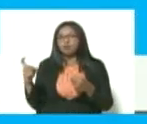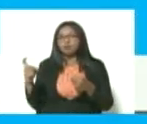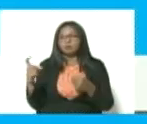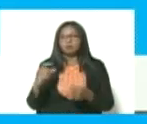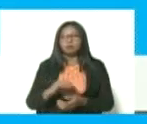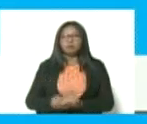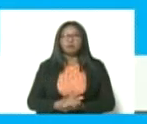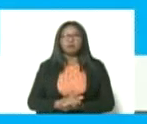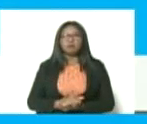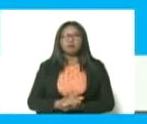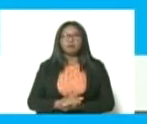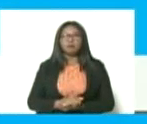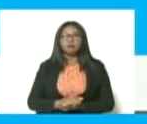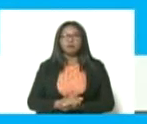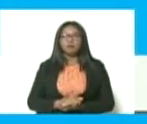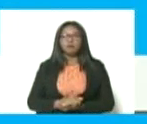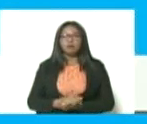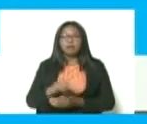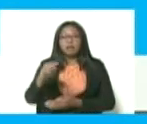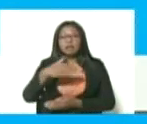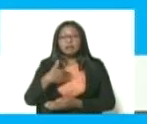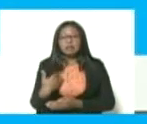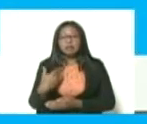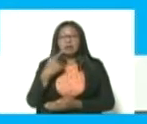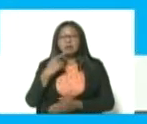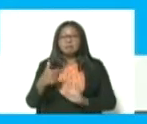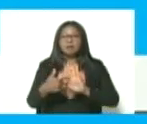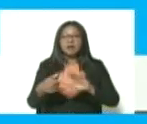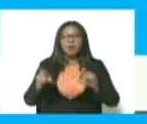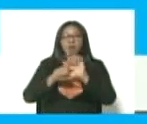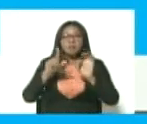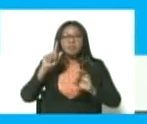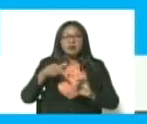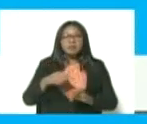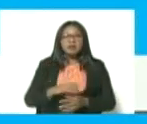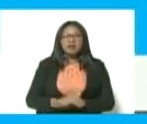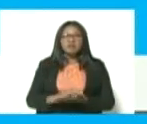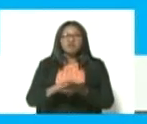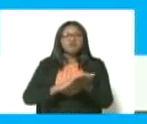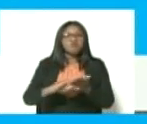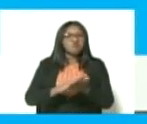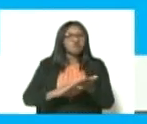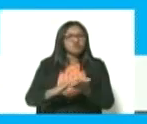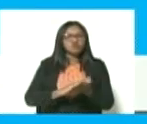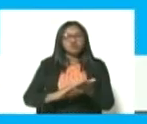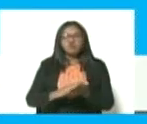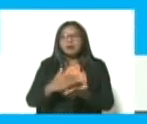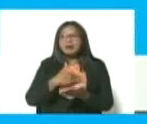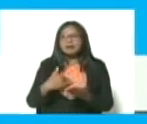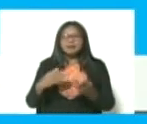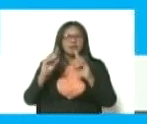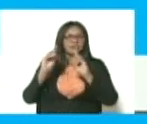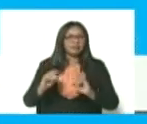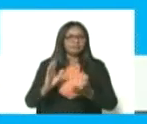entonces Guayana Británica quería dejar resuelto el tema de la controversia del